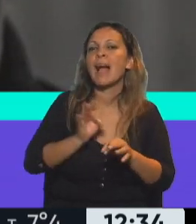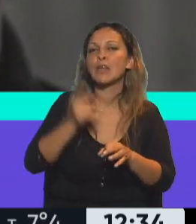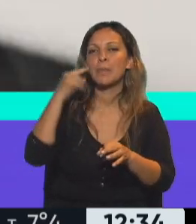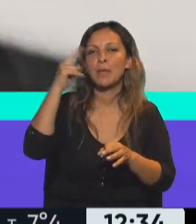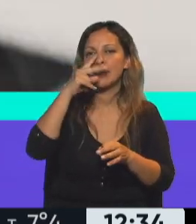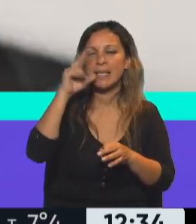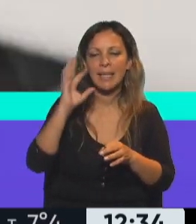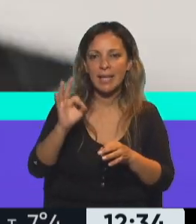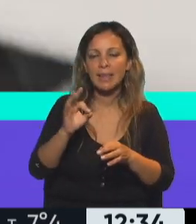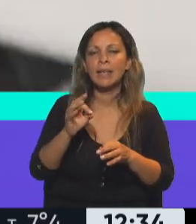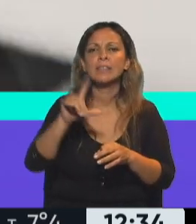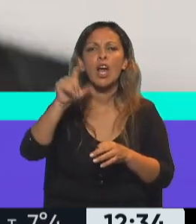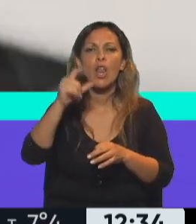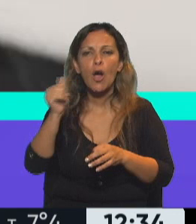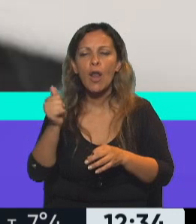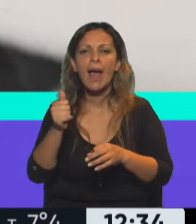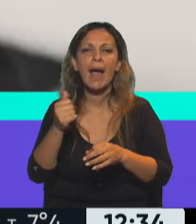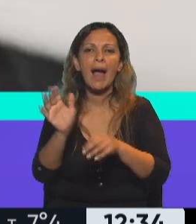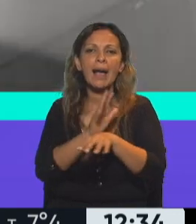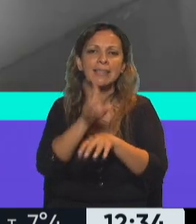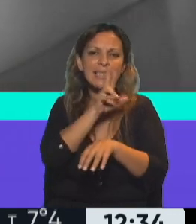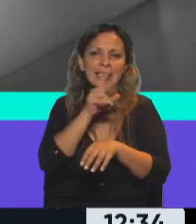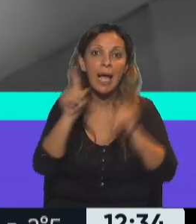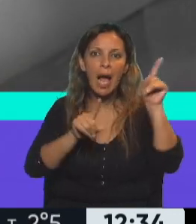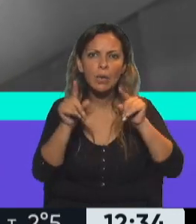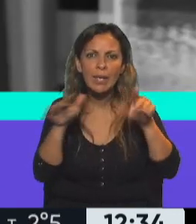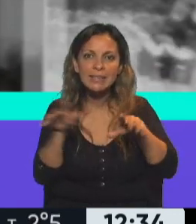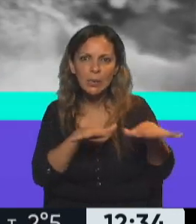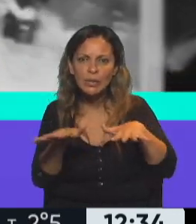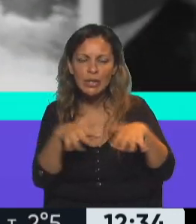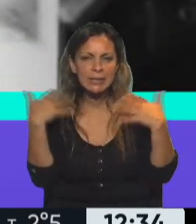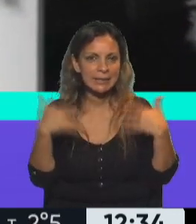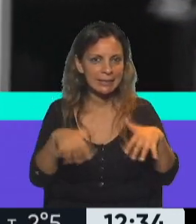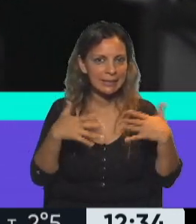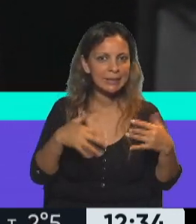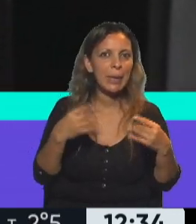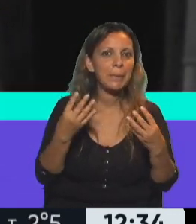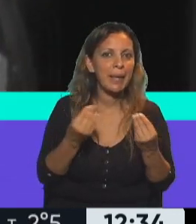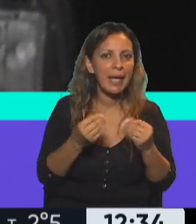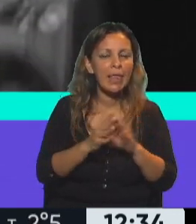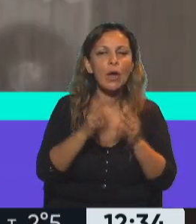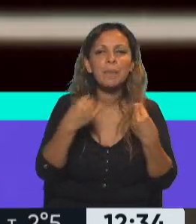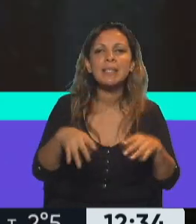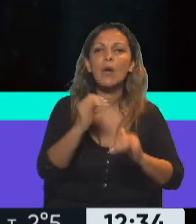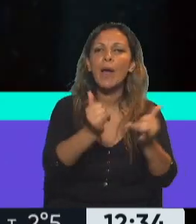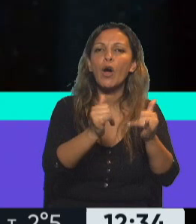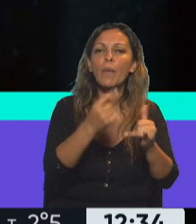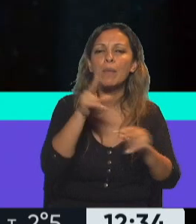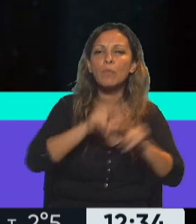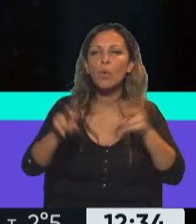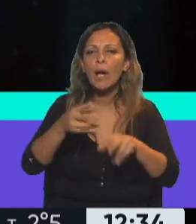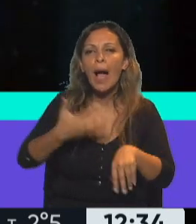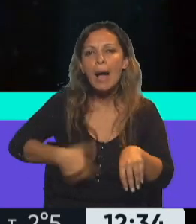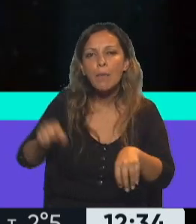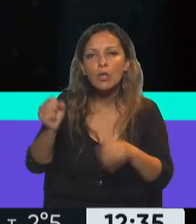Jimena Anganuzzi, con Lola Bertet, y unas tomas que meten miedo para contar una historia que, bueno, empieza con una joven que busca hacerse un aborto